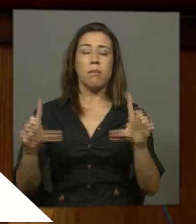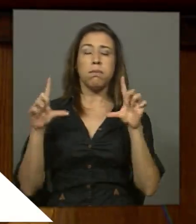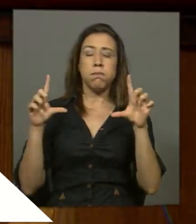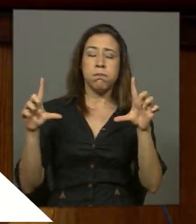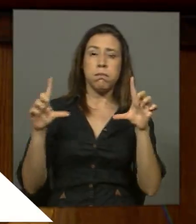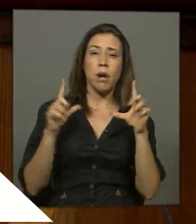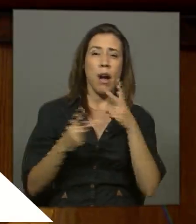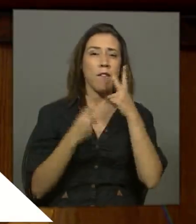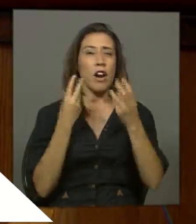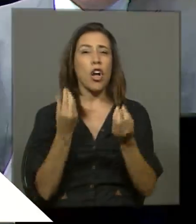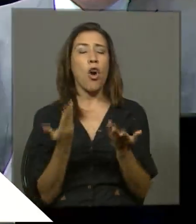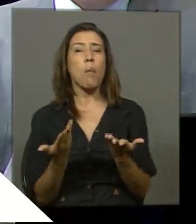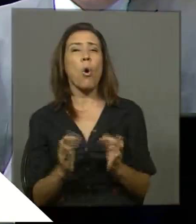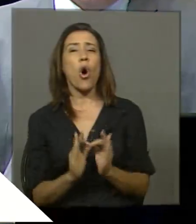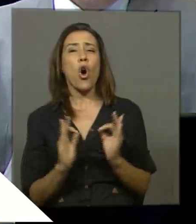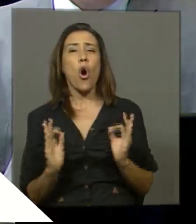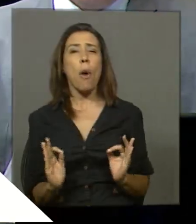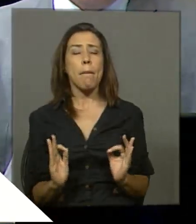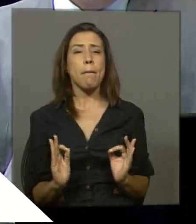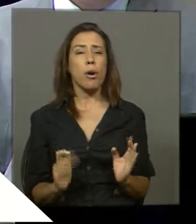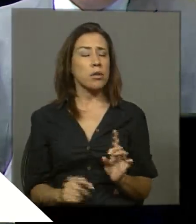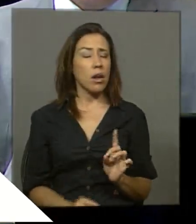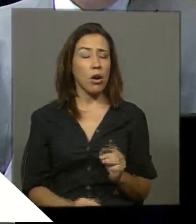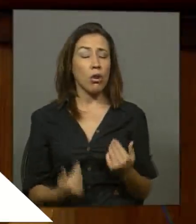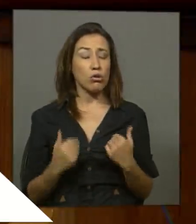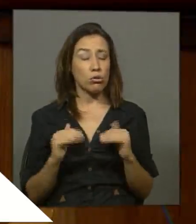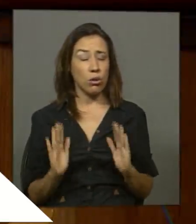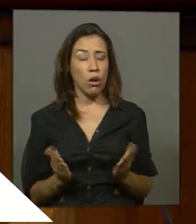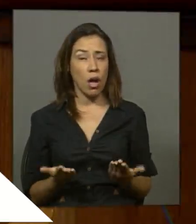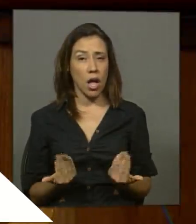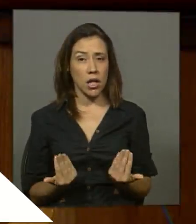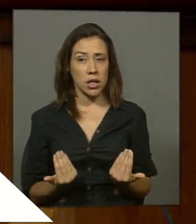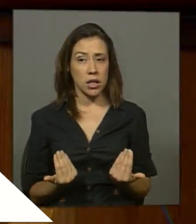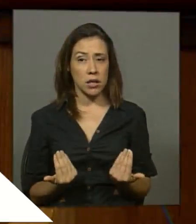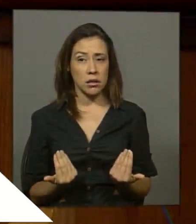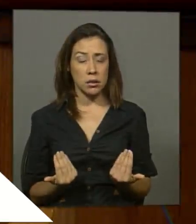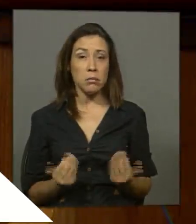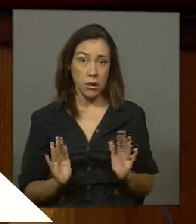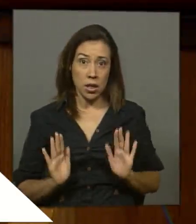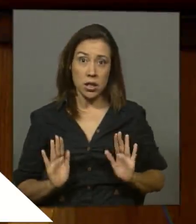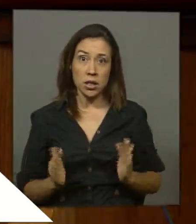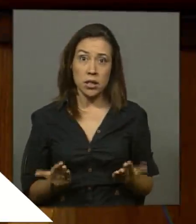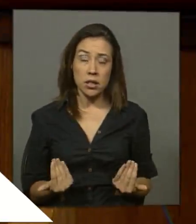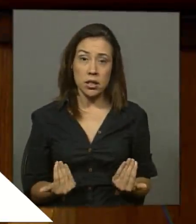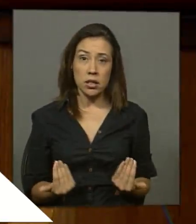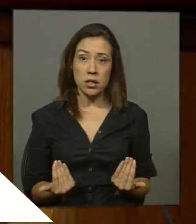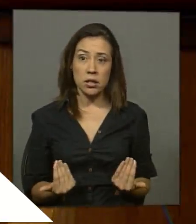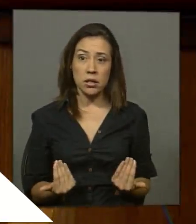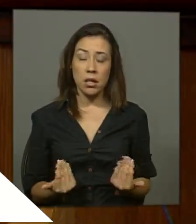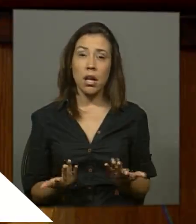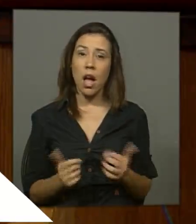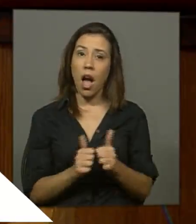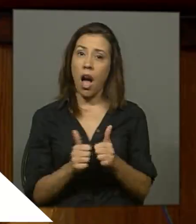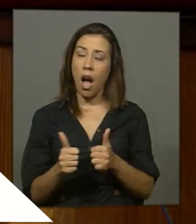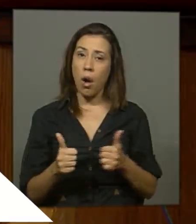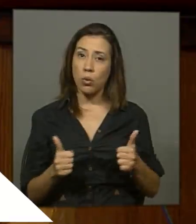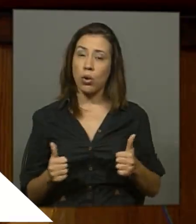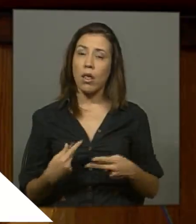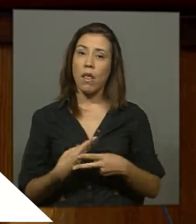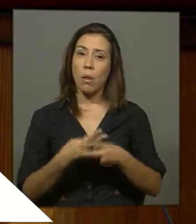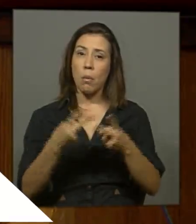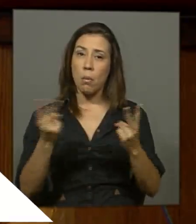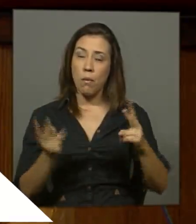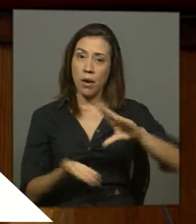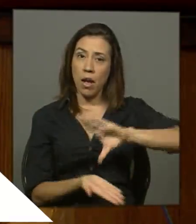de ver cómo se comporta yo esperaría Espero que las autoridades públicas